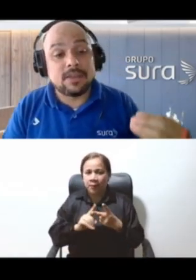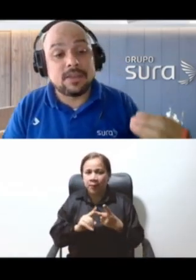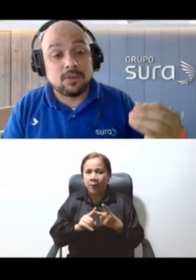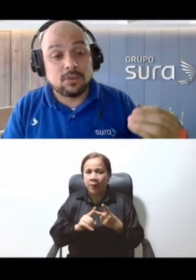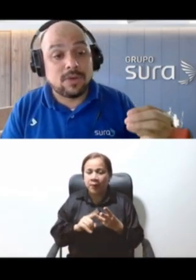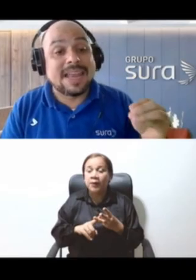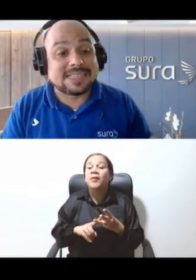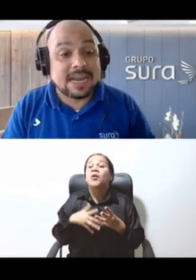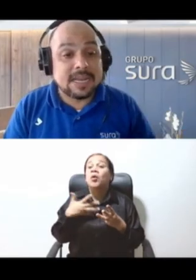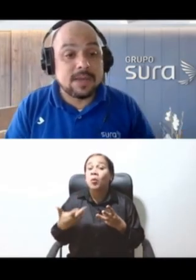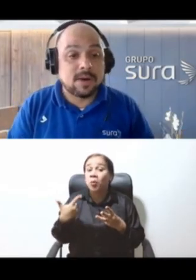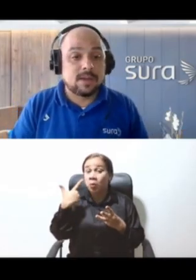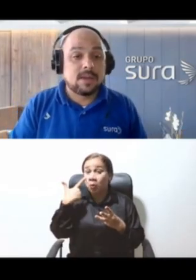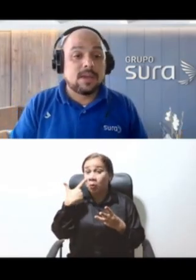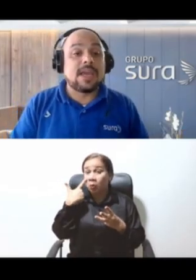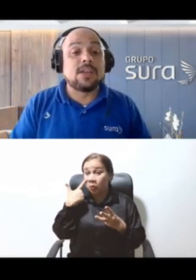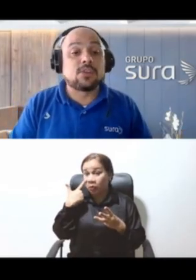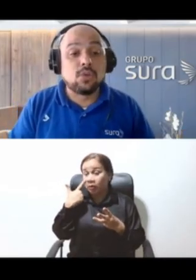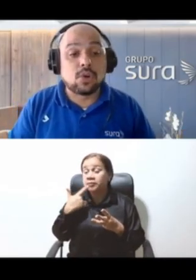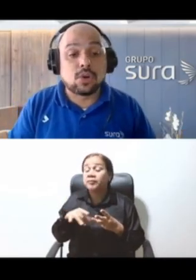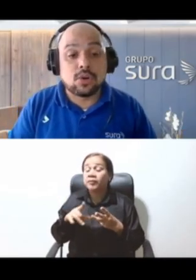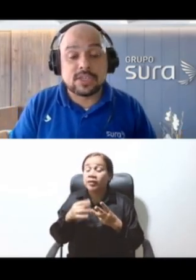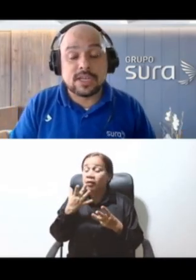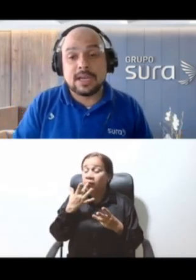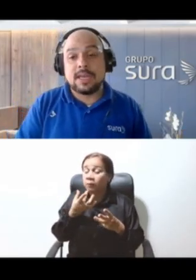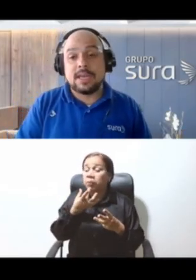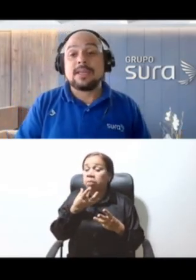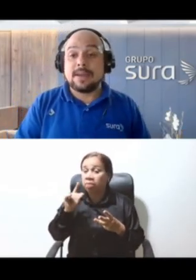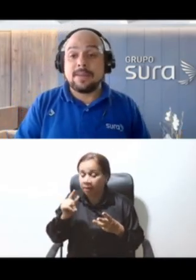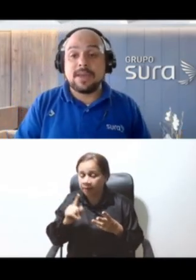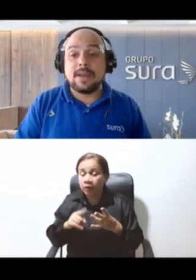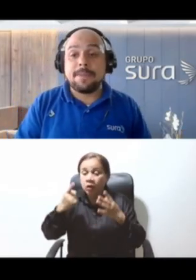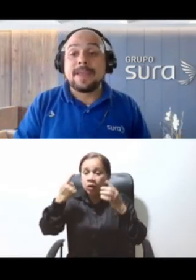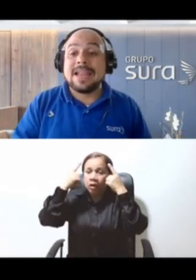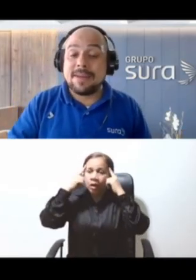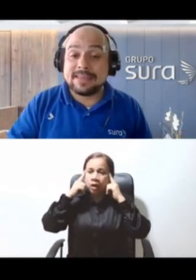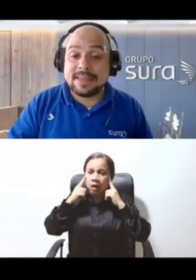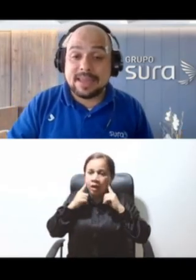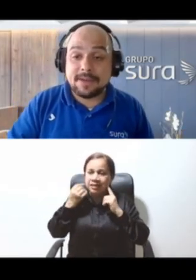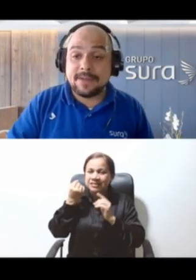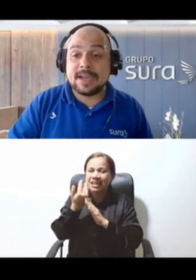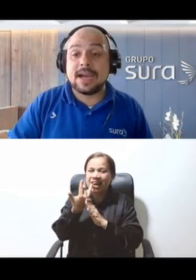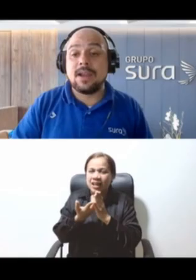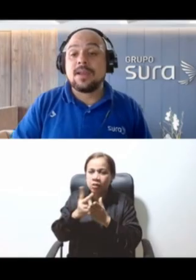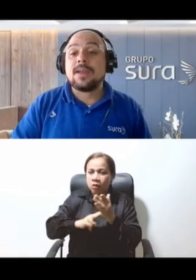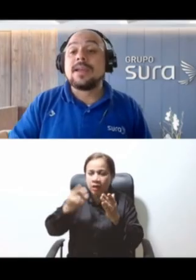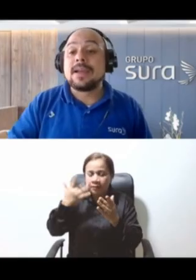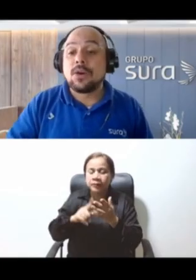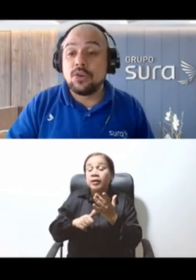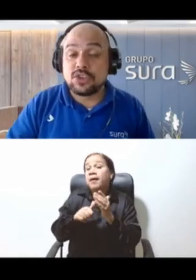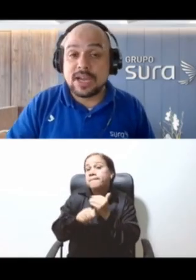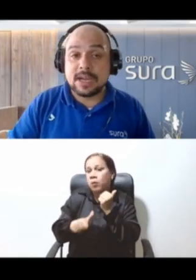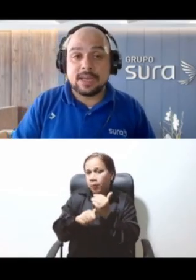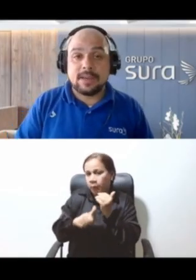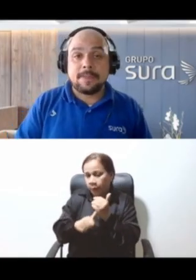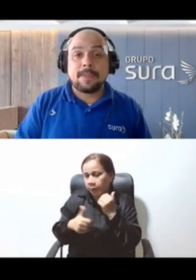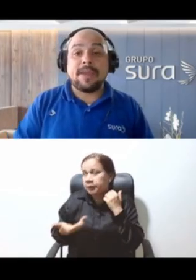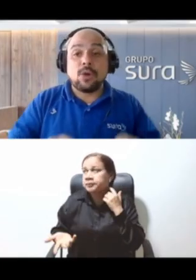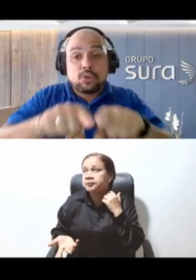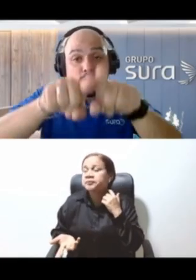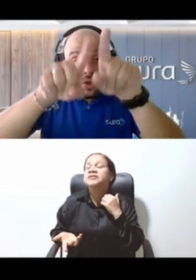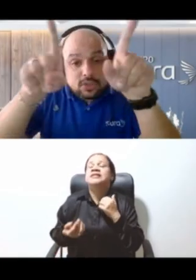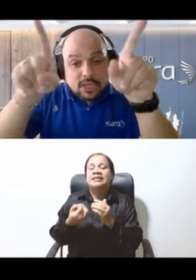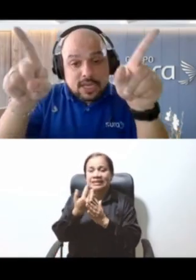cuenta dentro de la saliva. El sudor con sangre, también. La materia fecal con